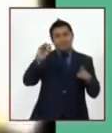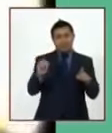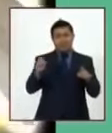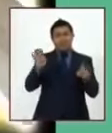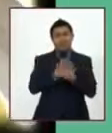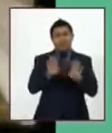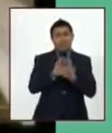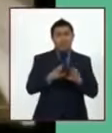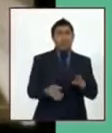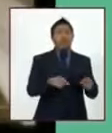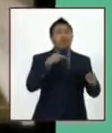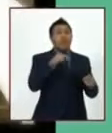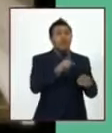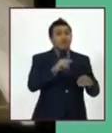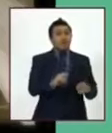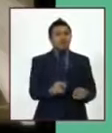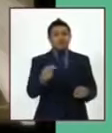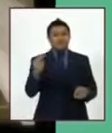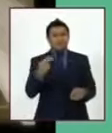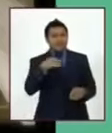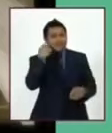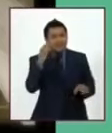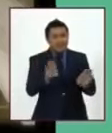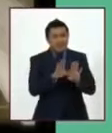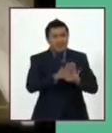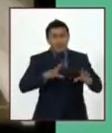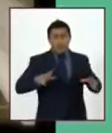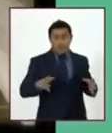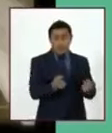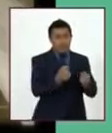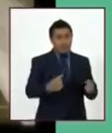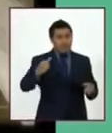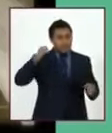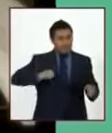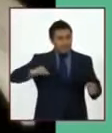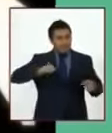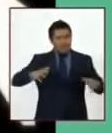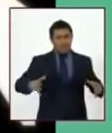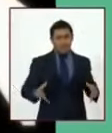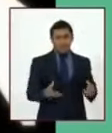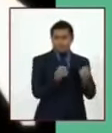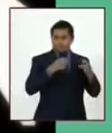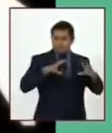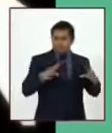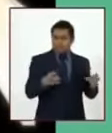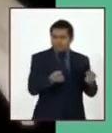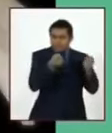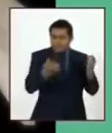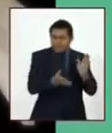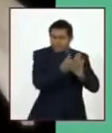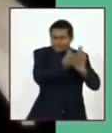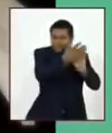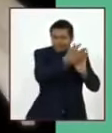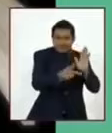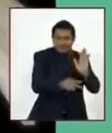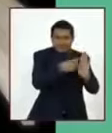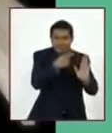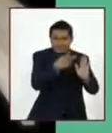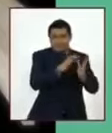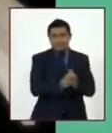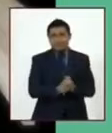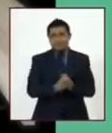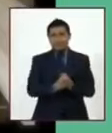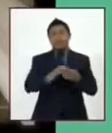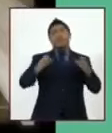retomar el mundo grecolatino. Vuelve a aparecer la geometría, vuelve a aparecer con toda claridad la contundencia del medio círculo,